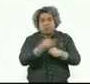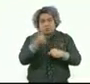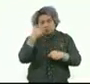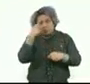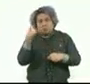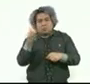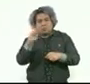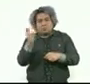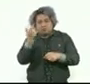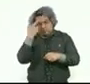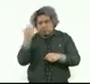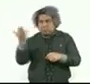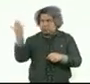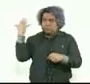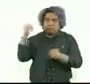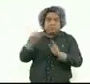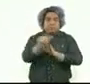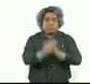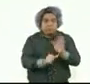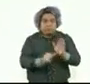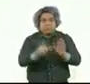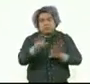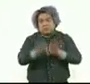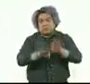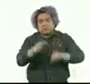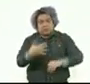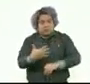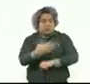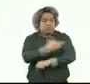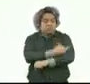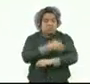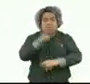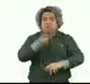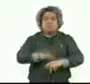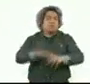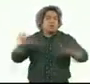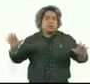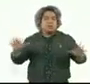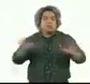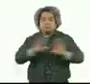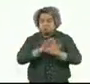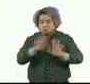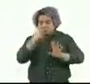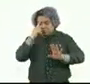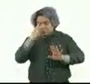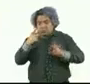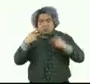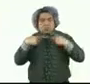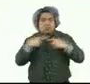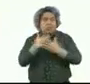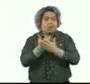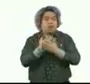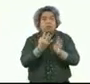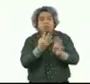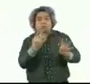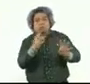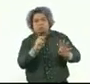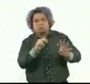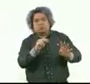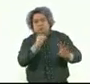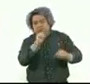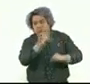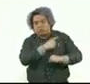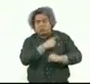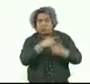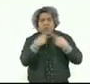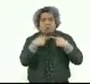hace muchos meses, que la vacunación sea lo más inclusiva posible, quitando los requisitos al mínimo, haciendo que las esperas sean lo más cortas posibles y